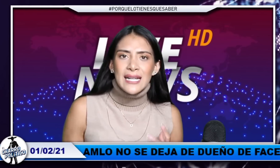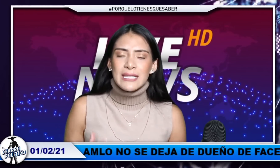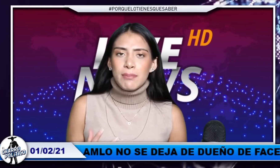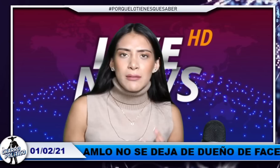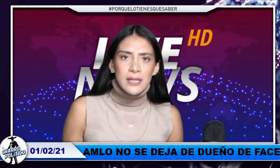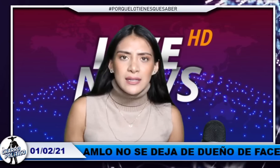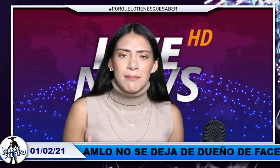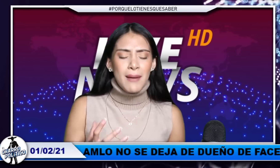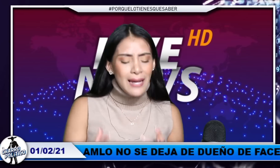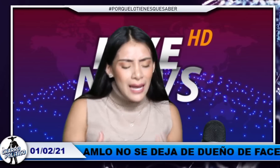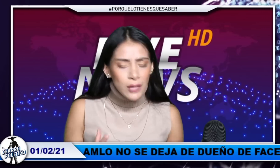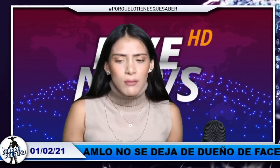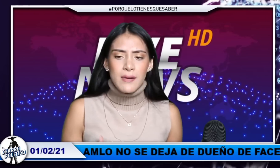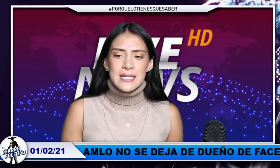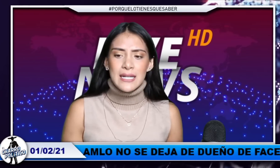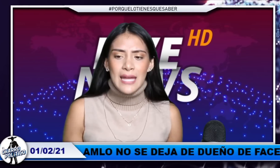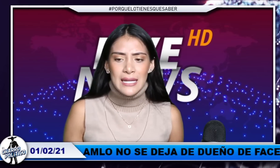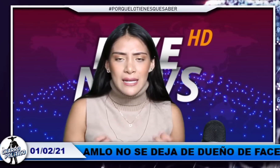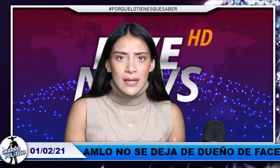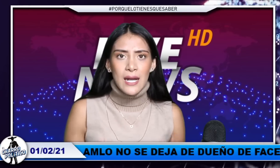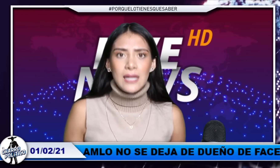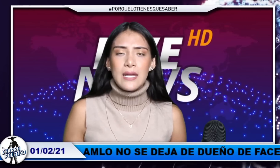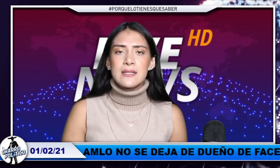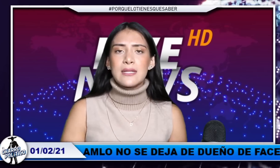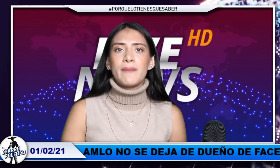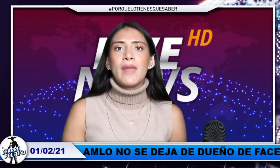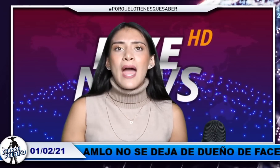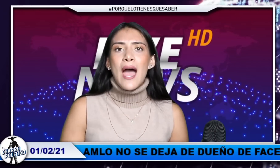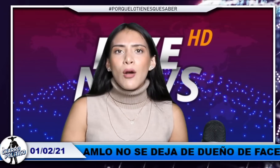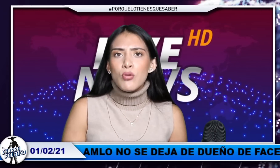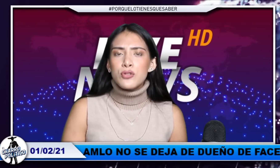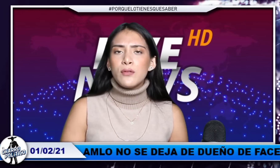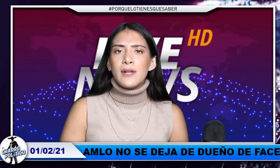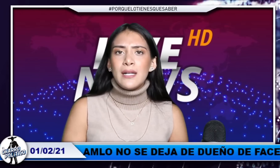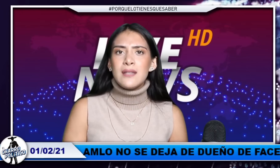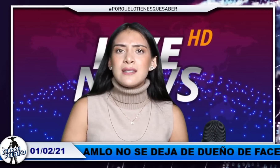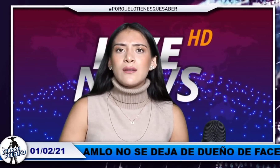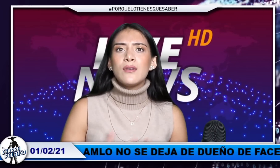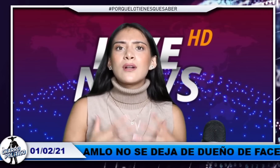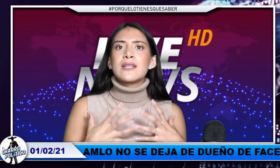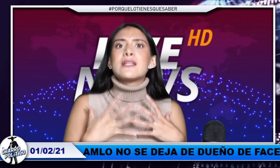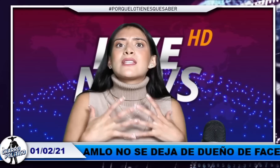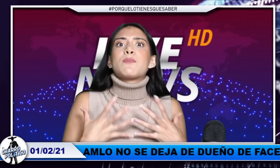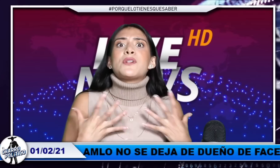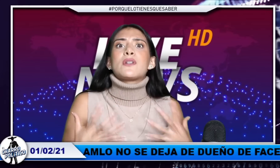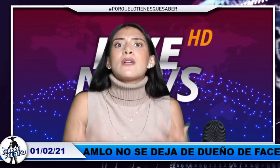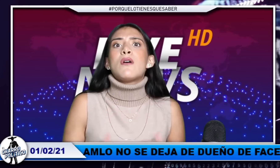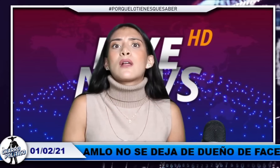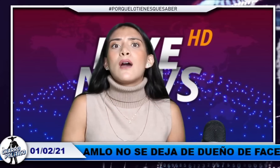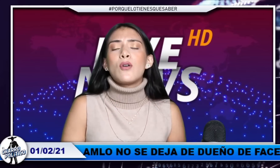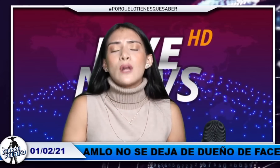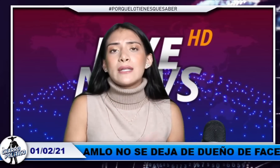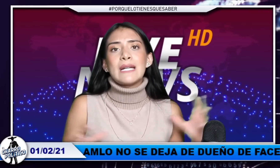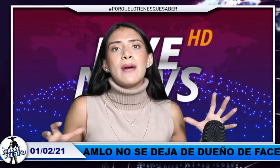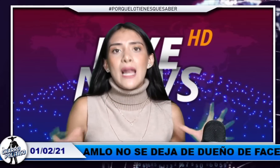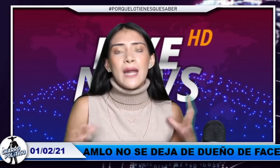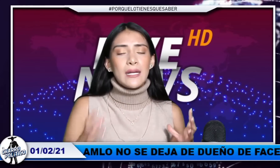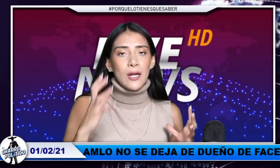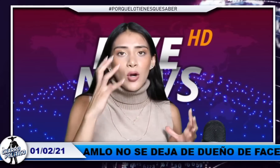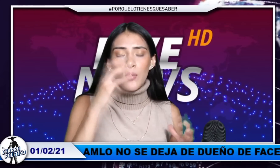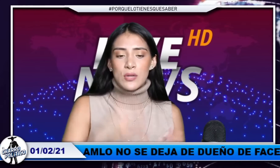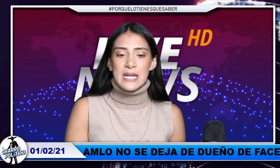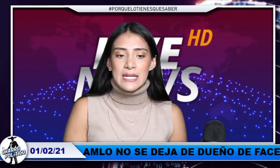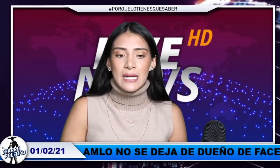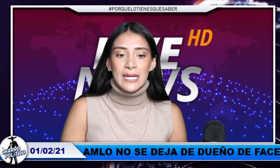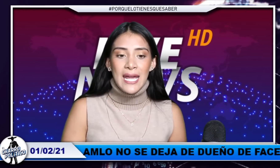te deja, te permite pagar con facilidad y andar ahí a gusto, feliz, y no que te sientas presionado o ahorcado con el tema de la lana,